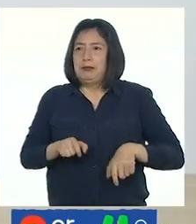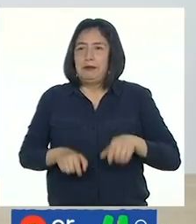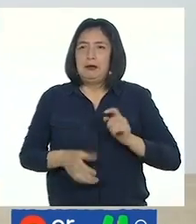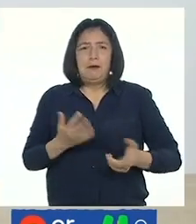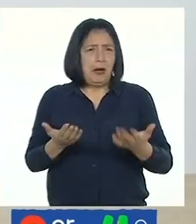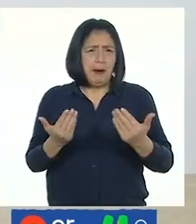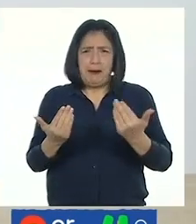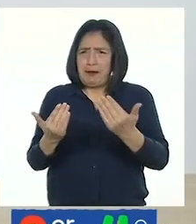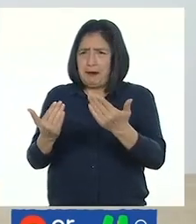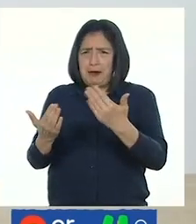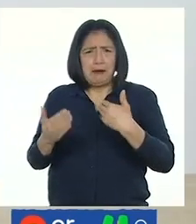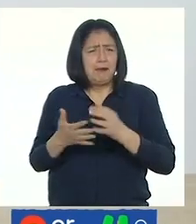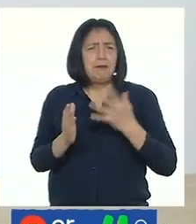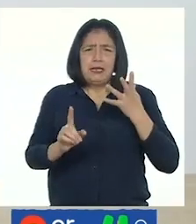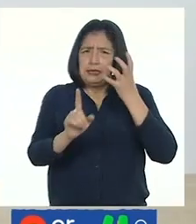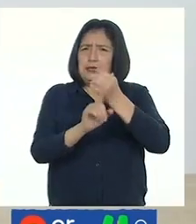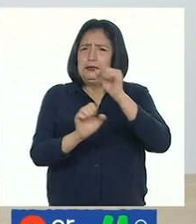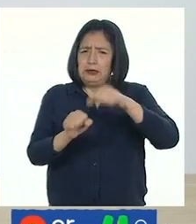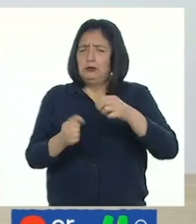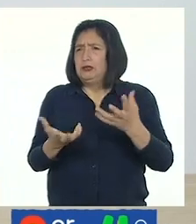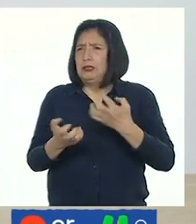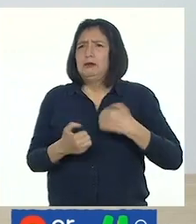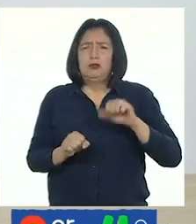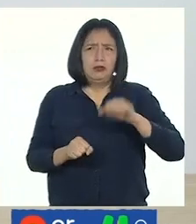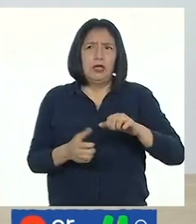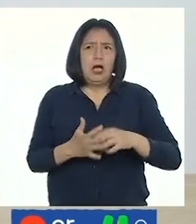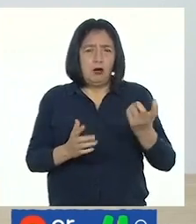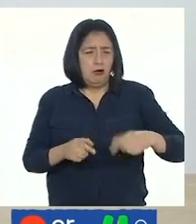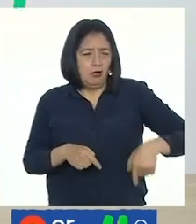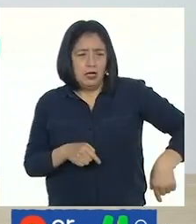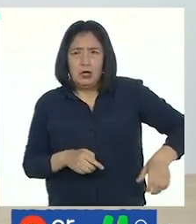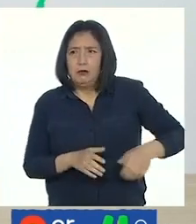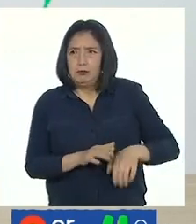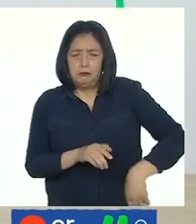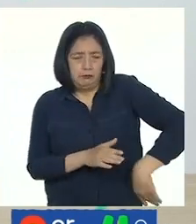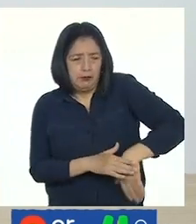Eso, vamos, vamos, para lograr lo que queremos. Sí, y ahora los talones.